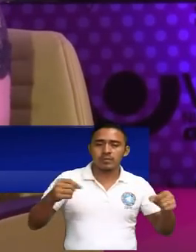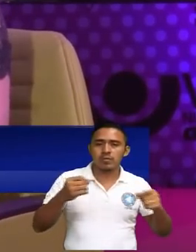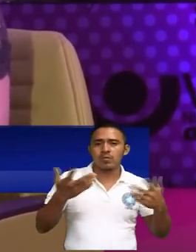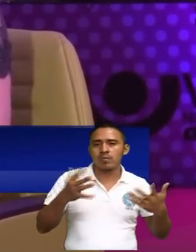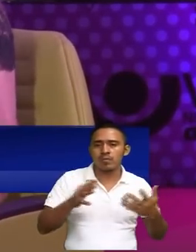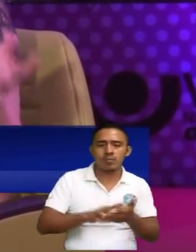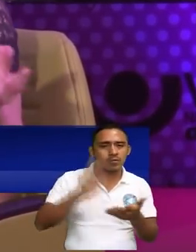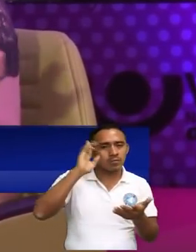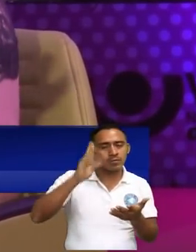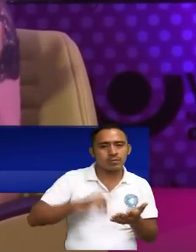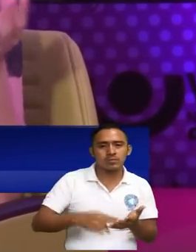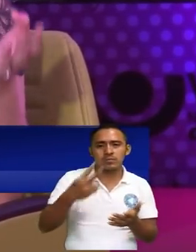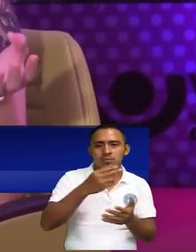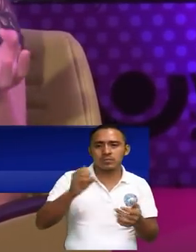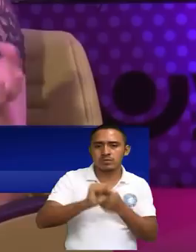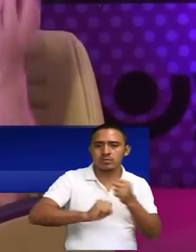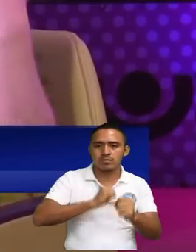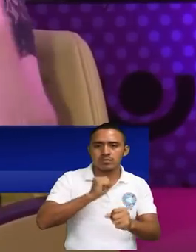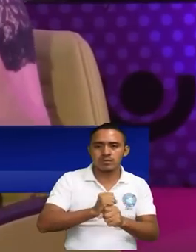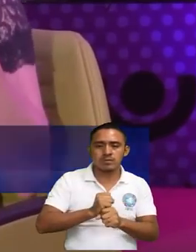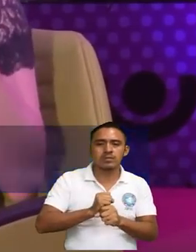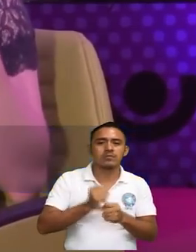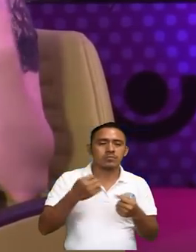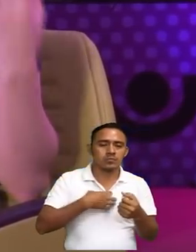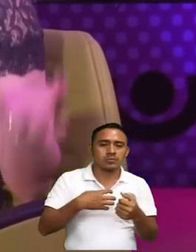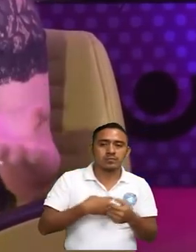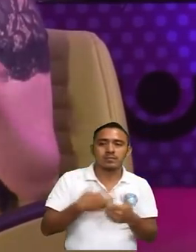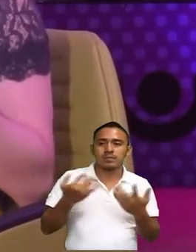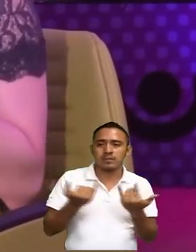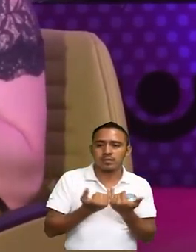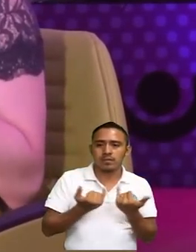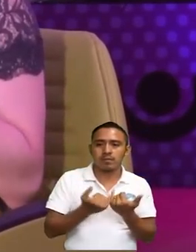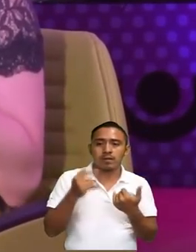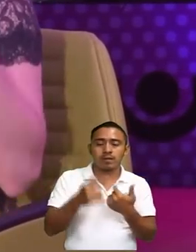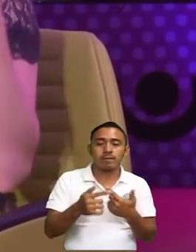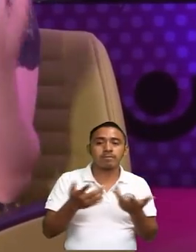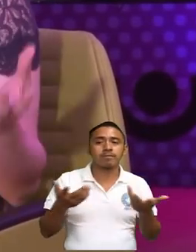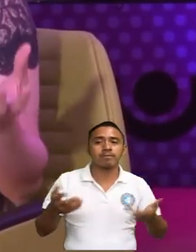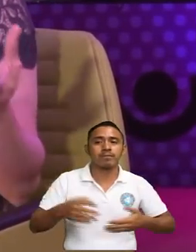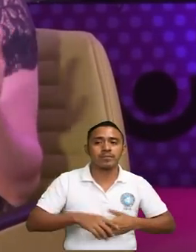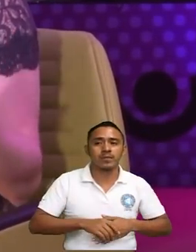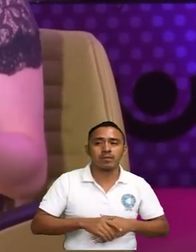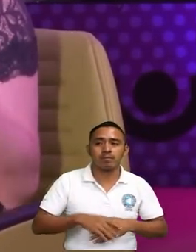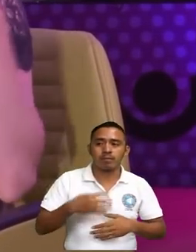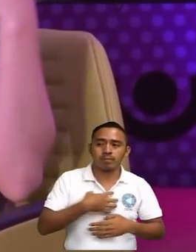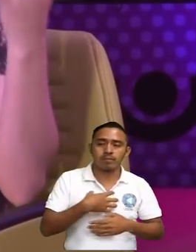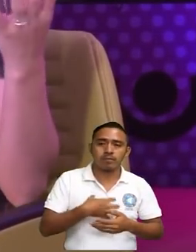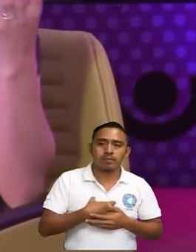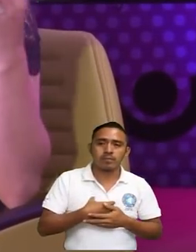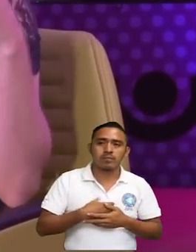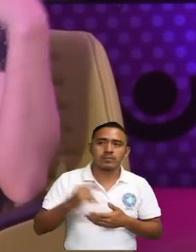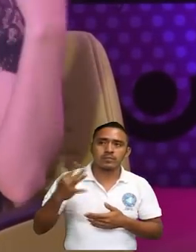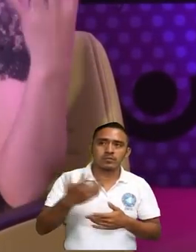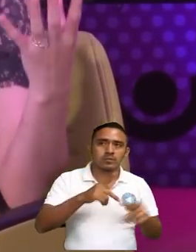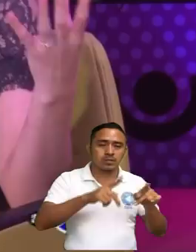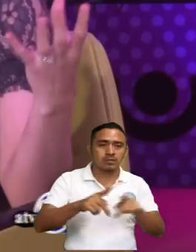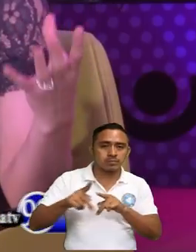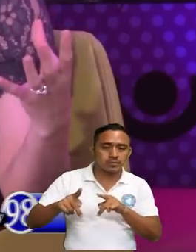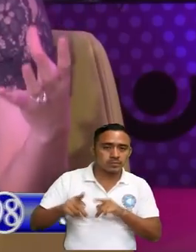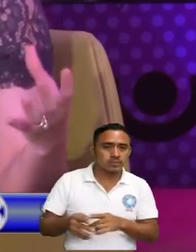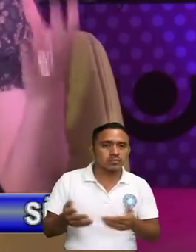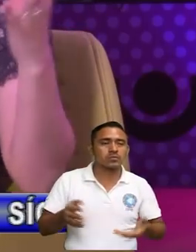años de Managua, no podía pasar desapercibido para nosotros desde esta plataforma hacer un homenaje a todo eso